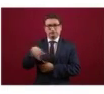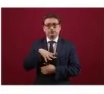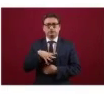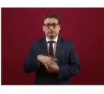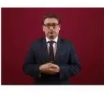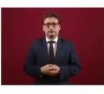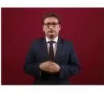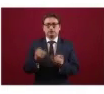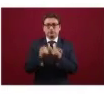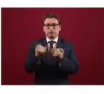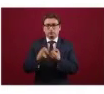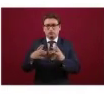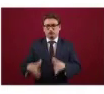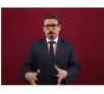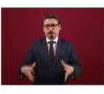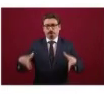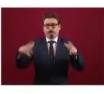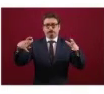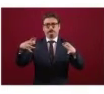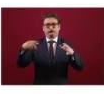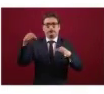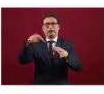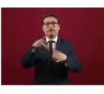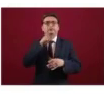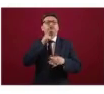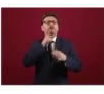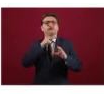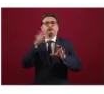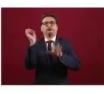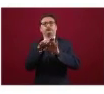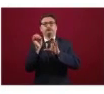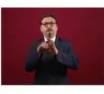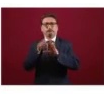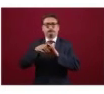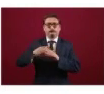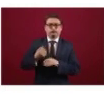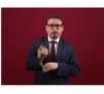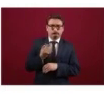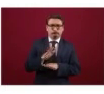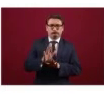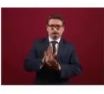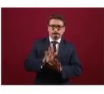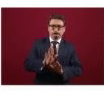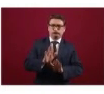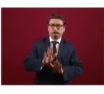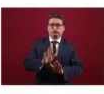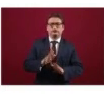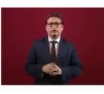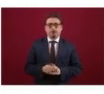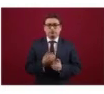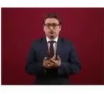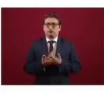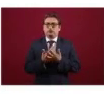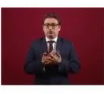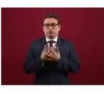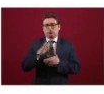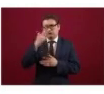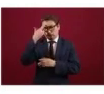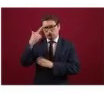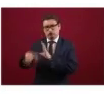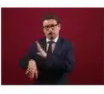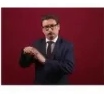los tanques de almacenamiento que se necesita para recibir y reposar el crudo, porque se tiene que